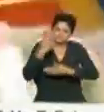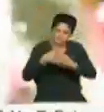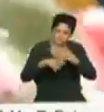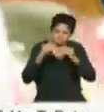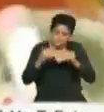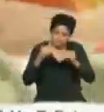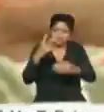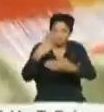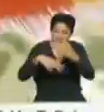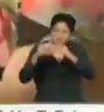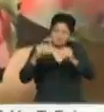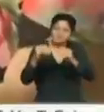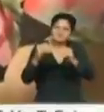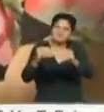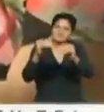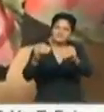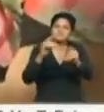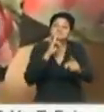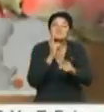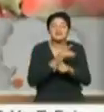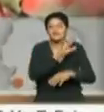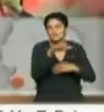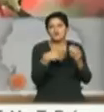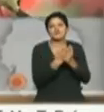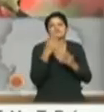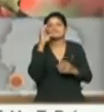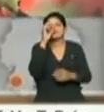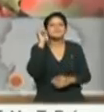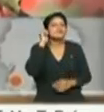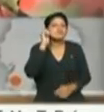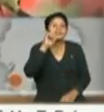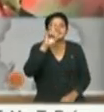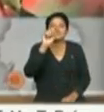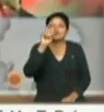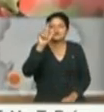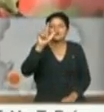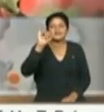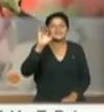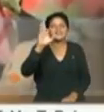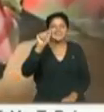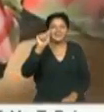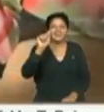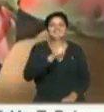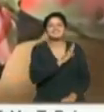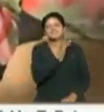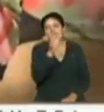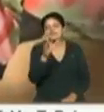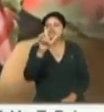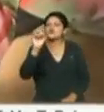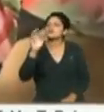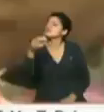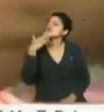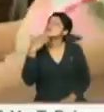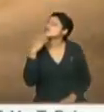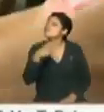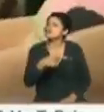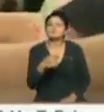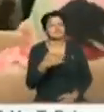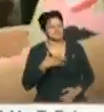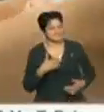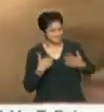buscando artesanías vayan de Doña Lolita, los mandan para acá. Entonces vienen aquí y yo con mucho gusto los atiendo, les